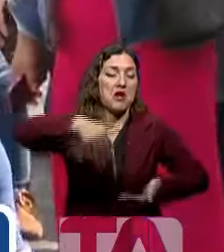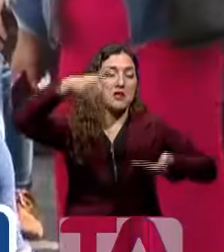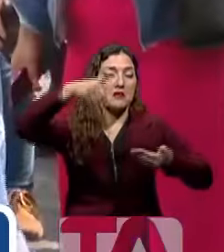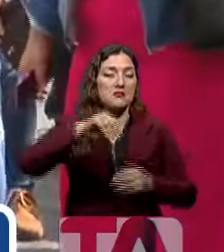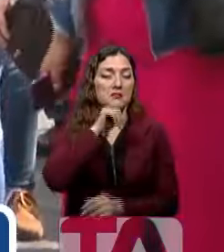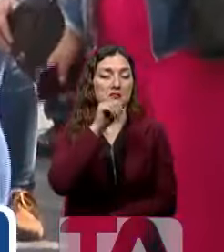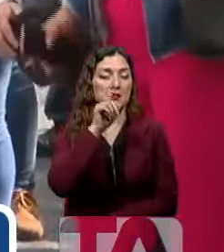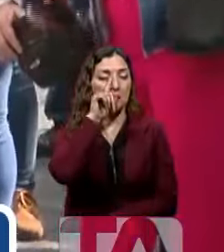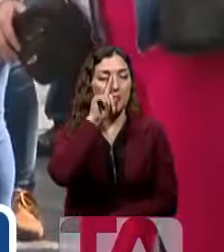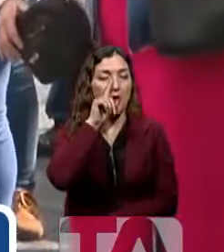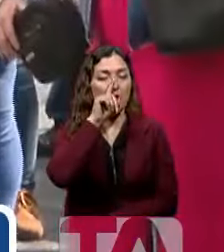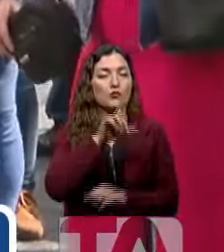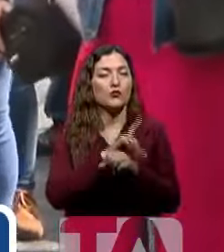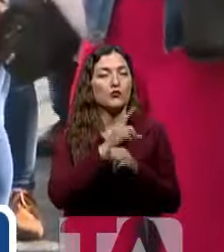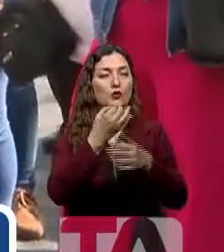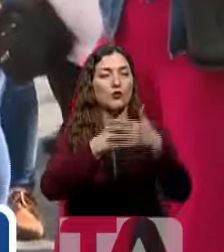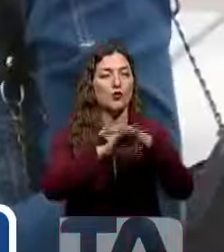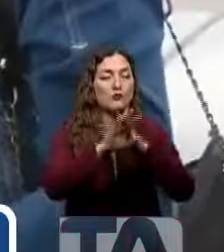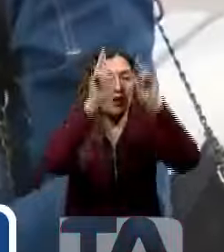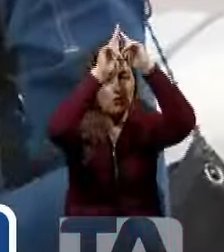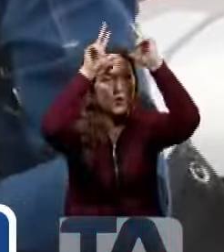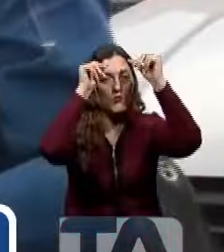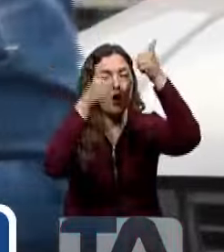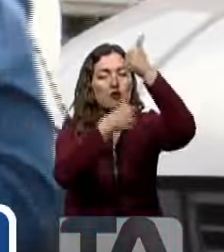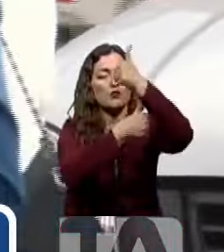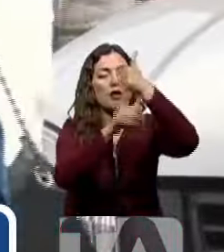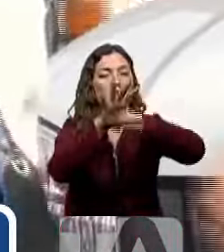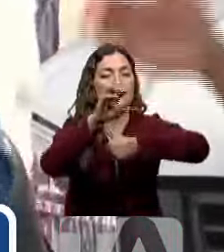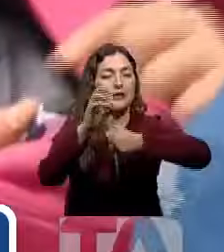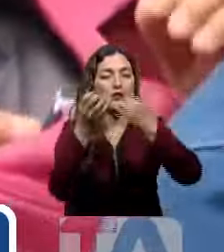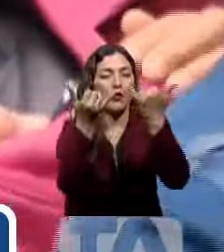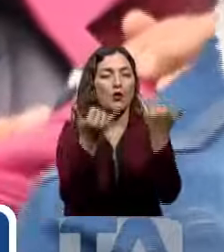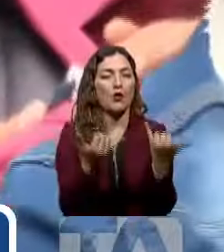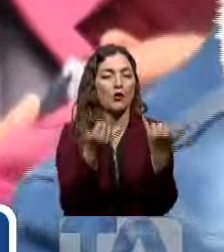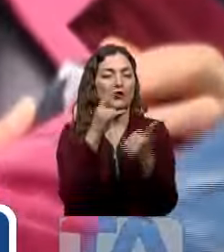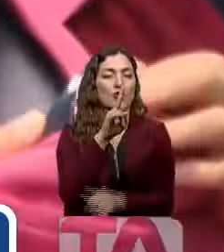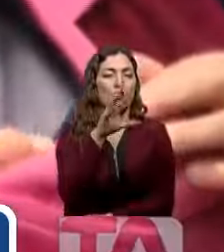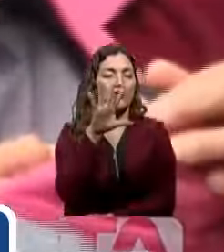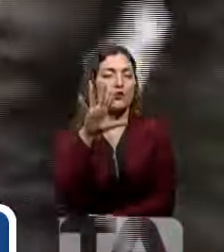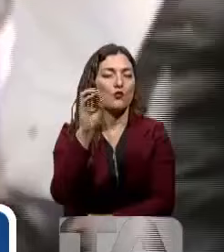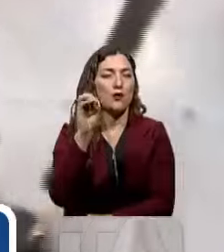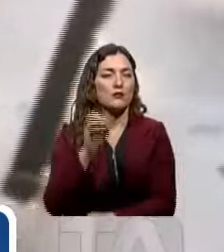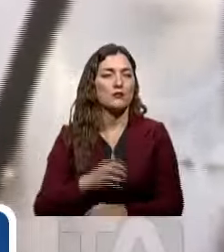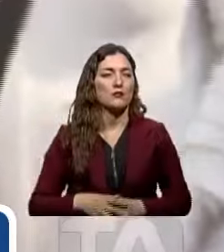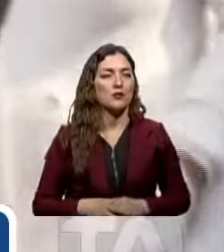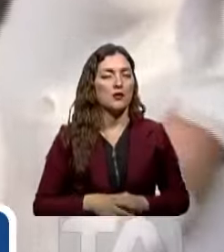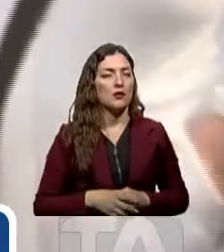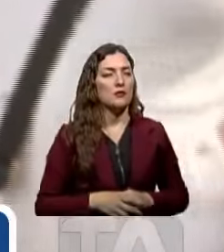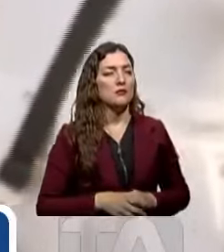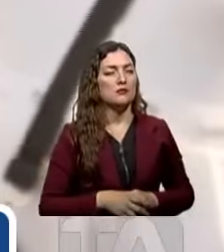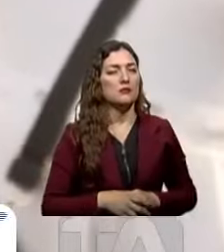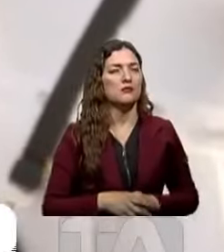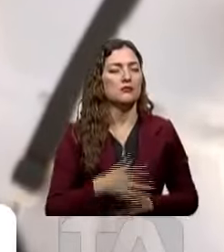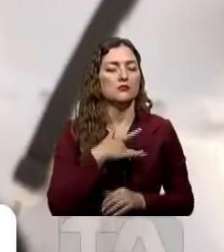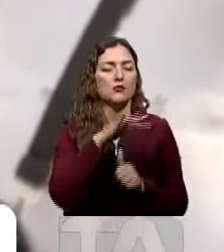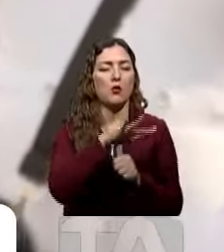personal, ya que deberían ser 500 auxiliares de enfermería y actualmente solo hay 250. Estamos presionados porque tenemos